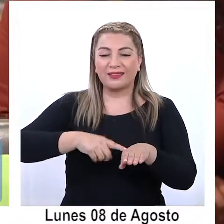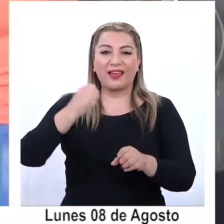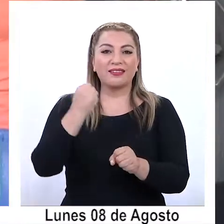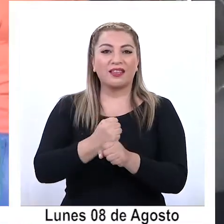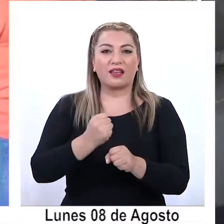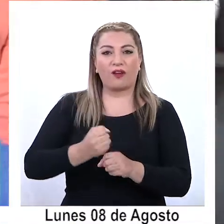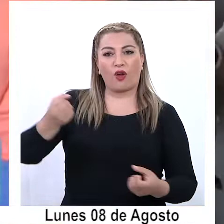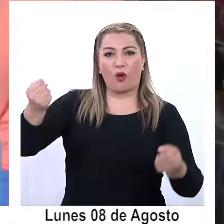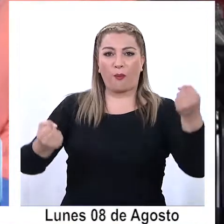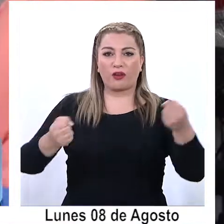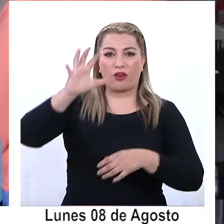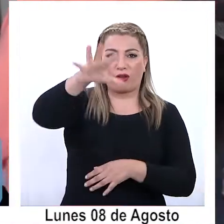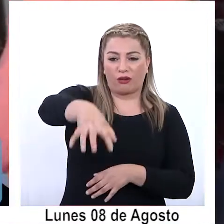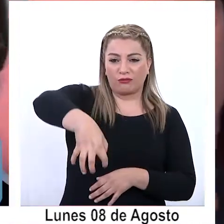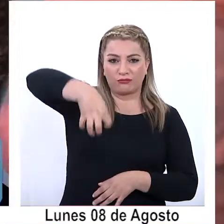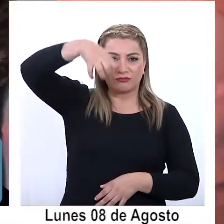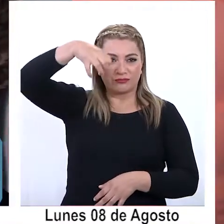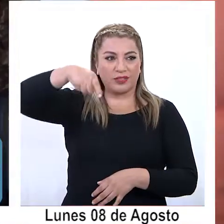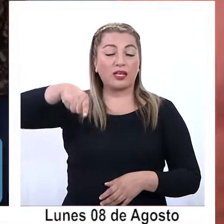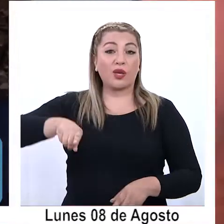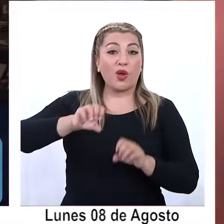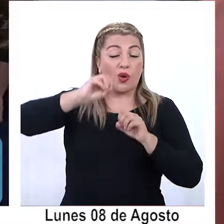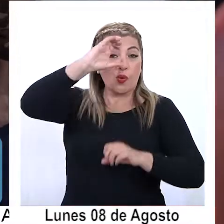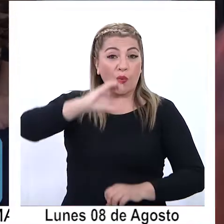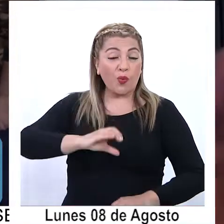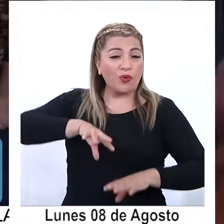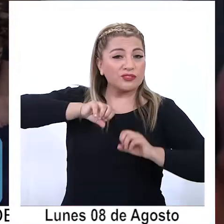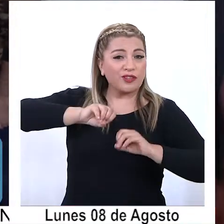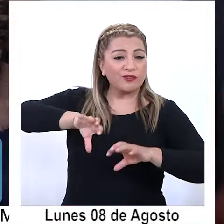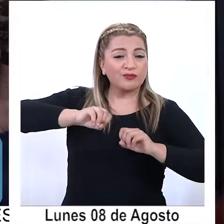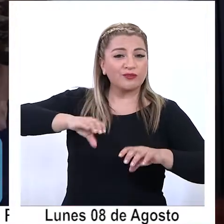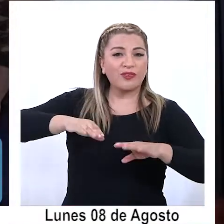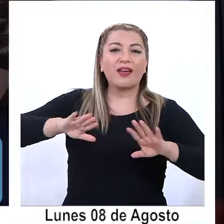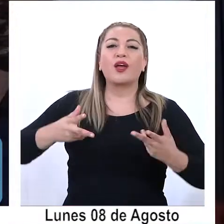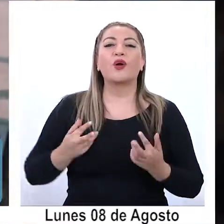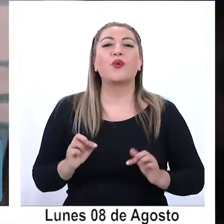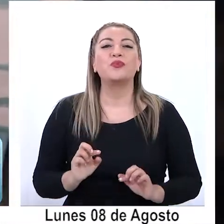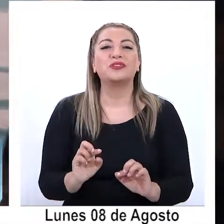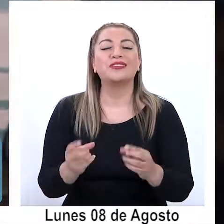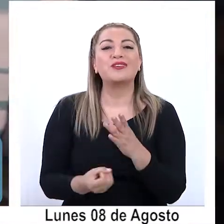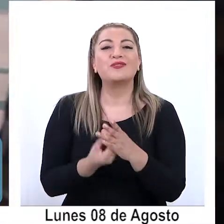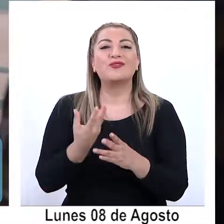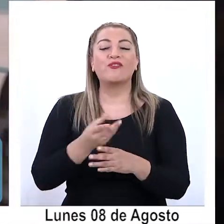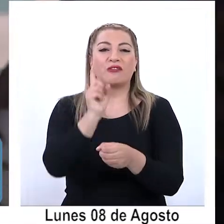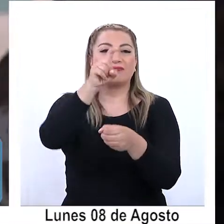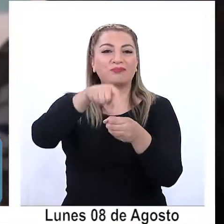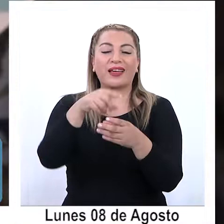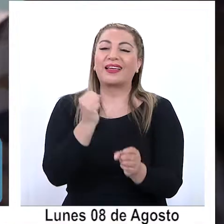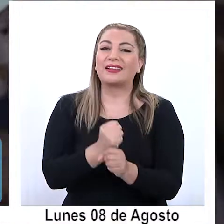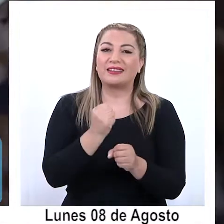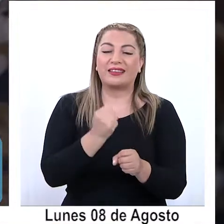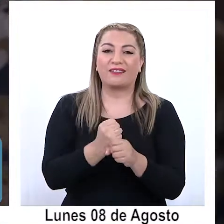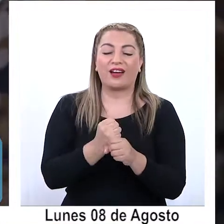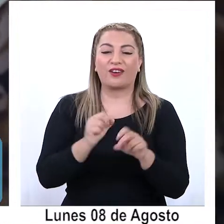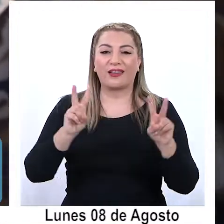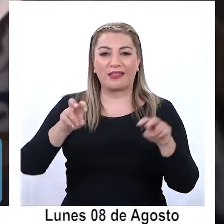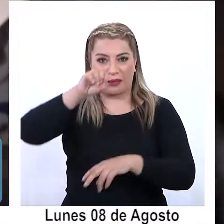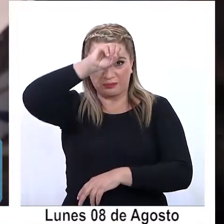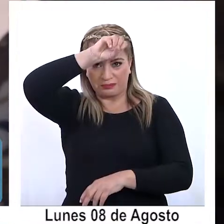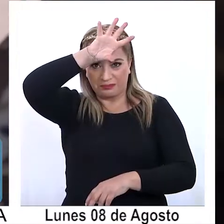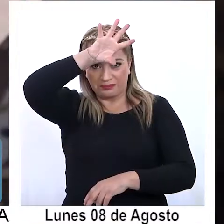de camión de extracción, una capacitación que les abrirá las puertas para integrarse laboralmente a la industria